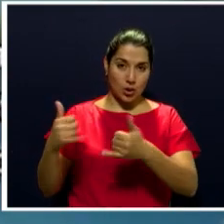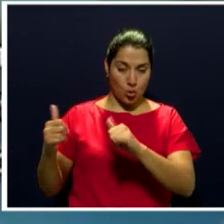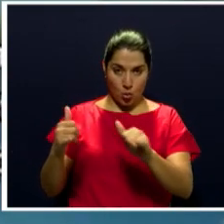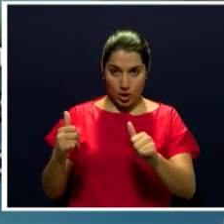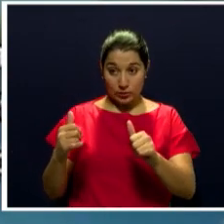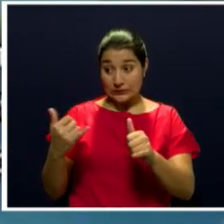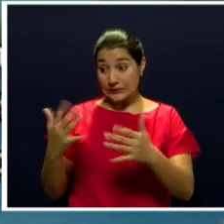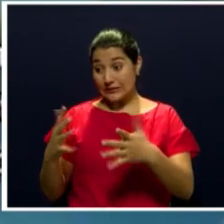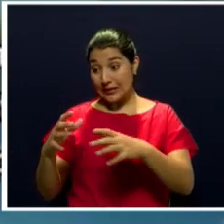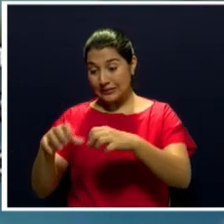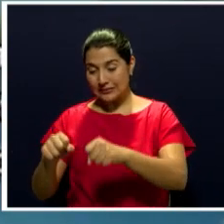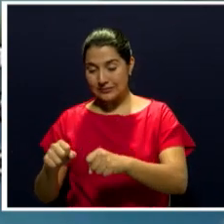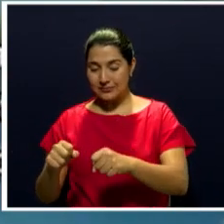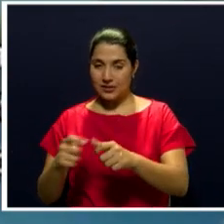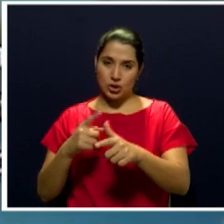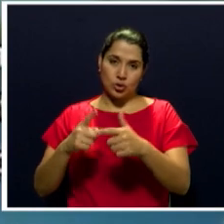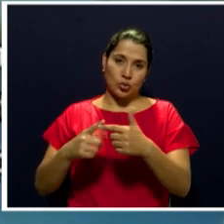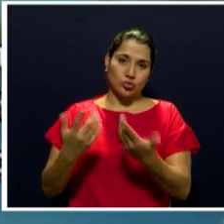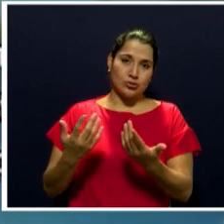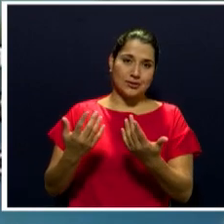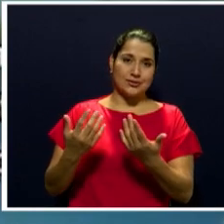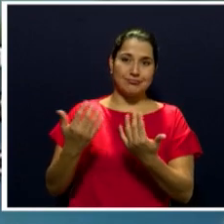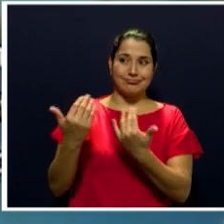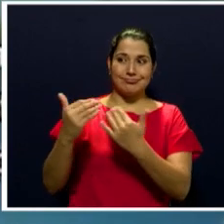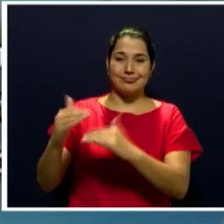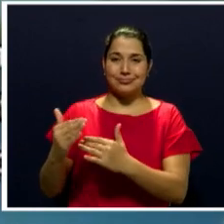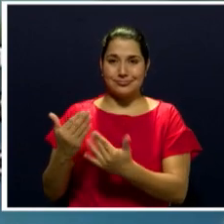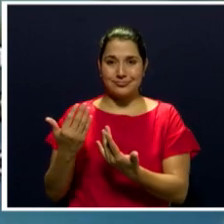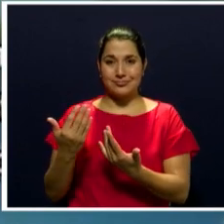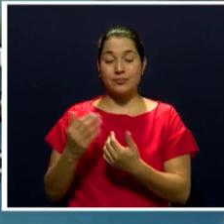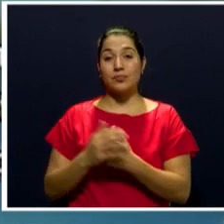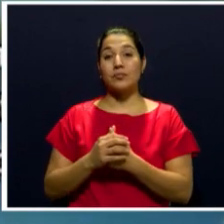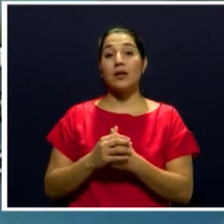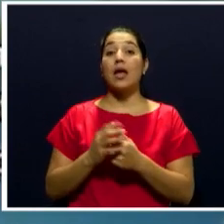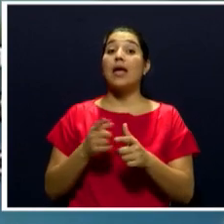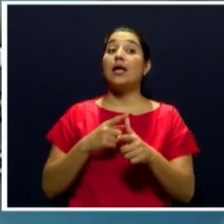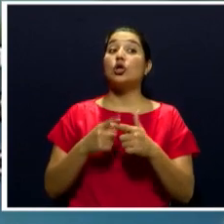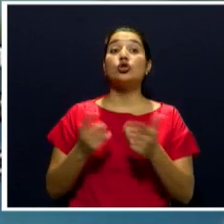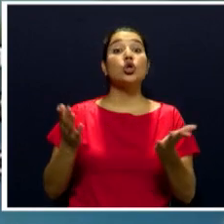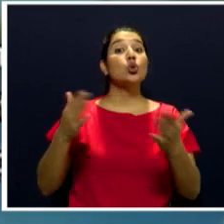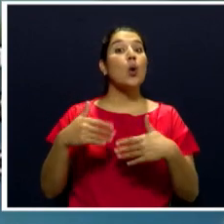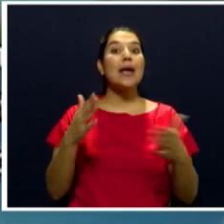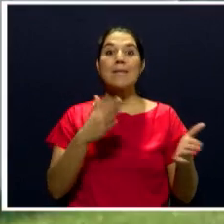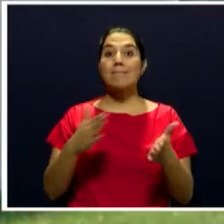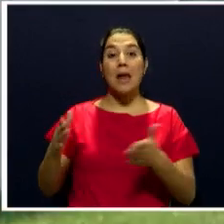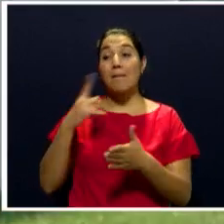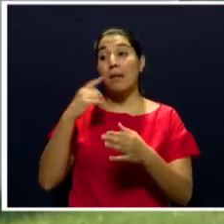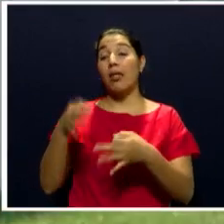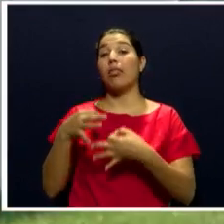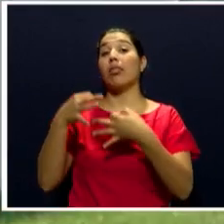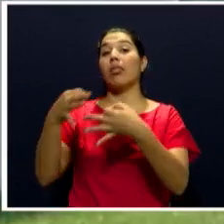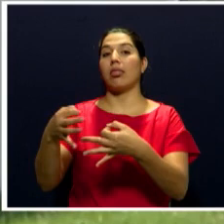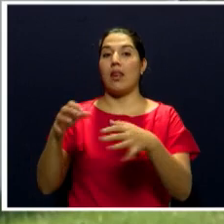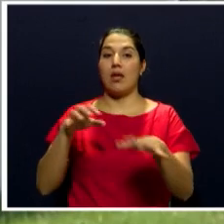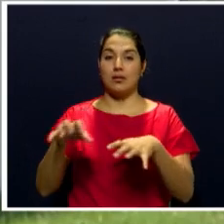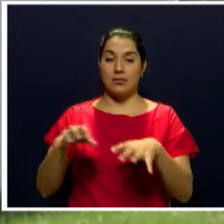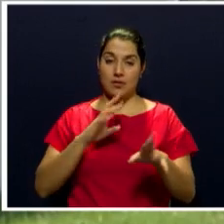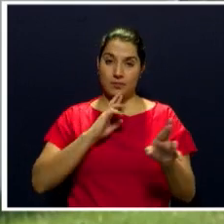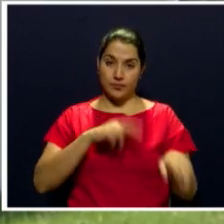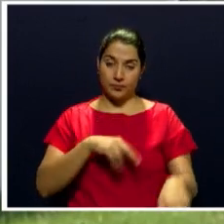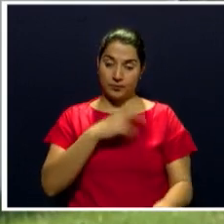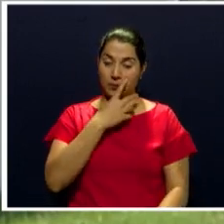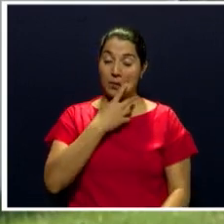postergación implicará restricciones y compromisos por parte de los involucrados. No hay un plan de aplazamiento, escribieron en esta página